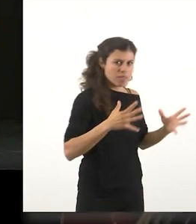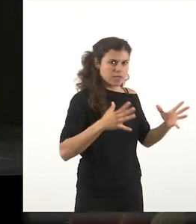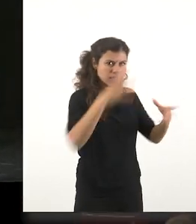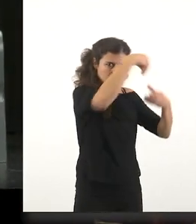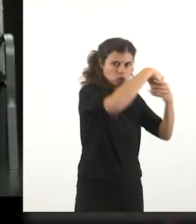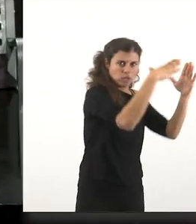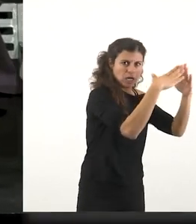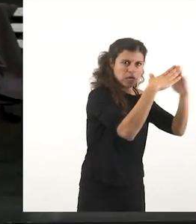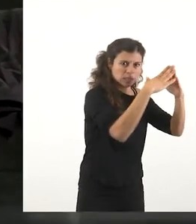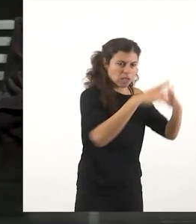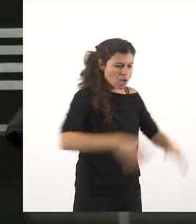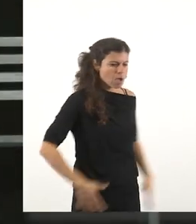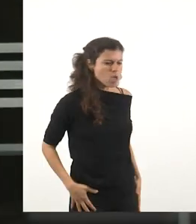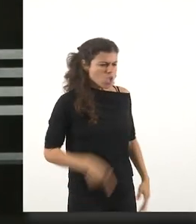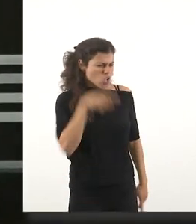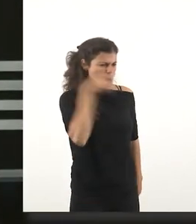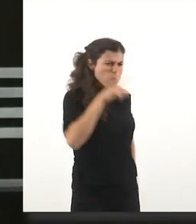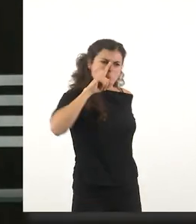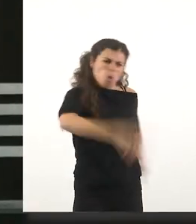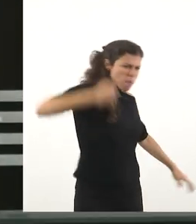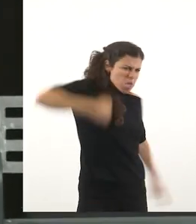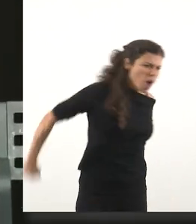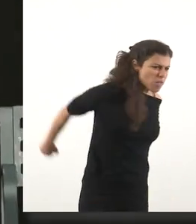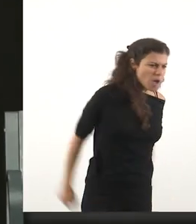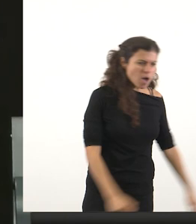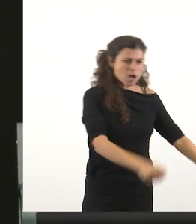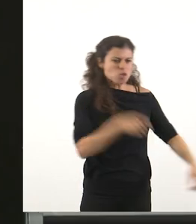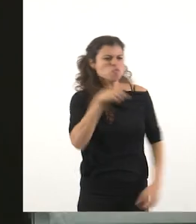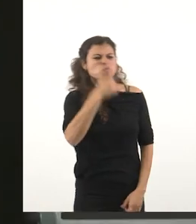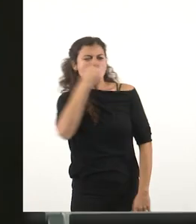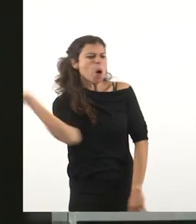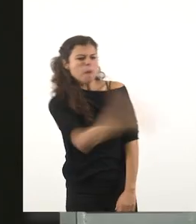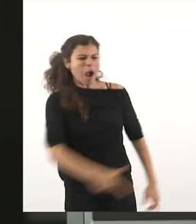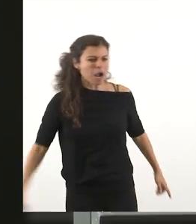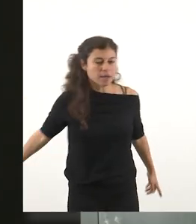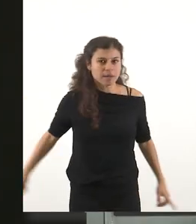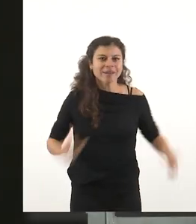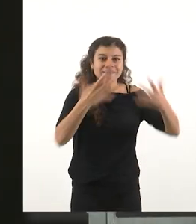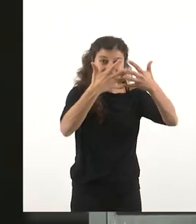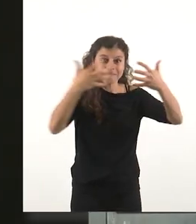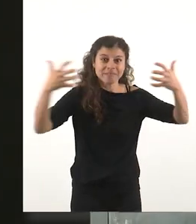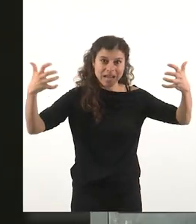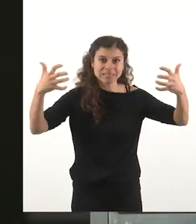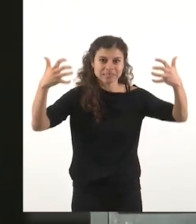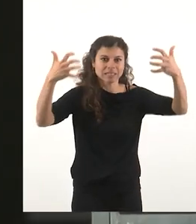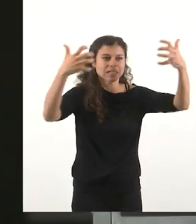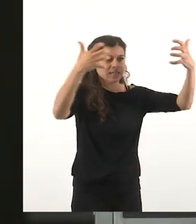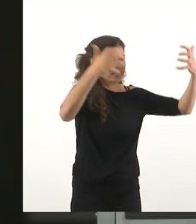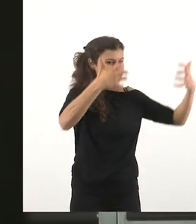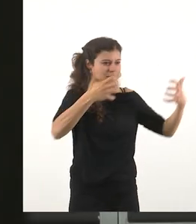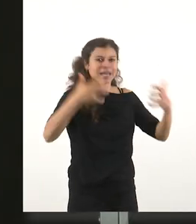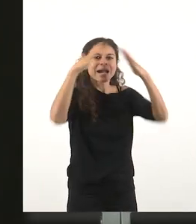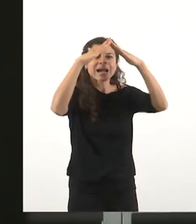tanto quiere él a sus criaturas, eres una puta mierda, que no vales para nada. Esa frase se queda vibrando en esa casa, en cuatro